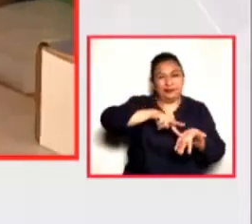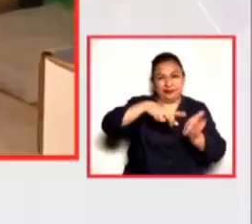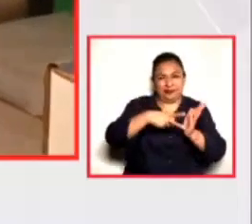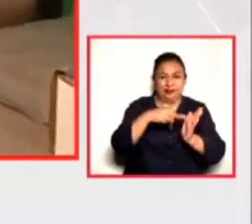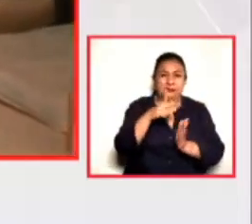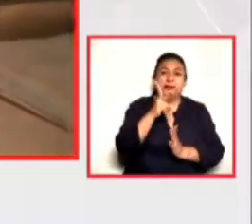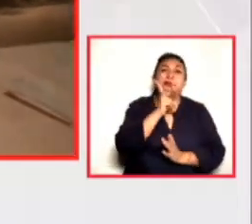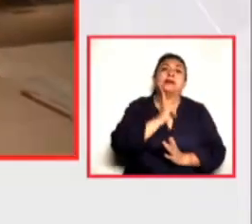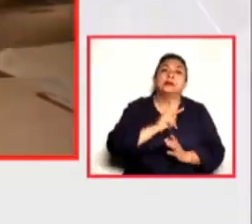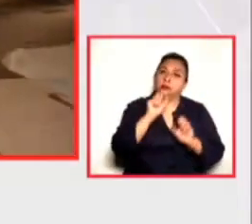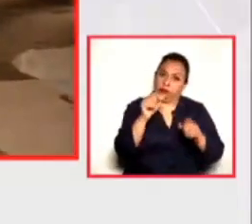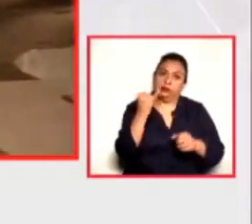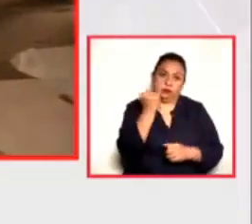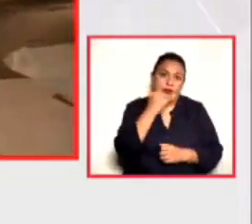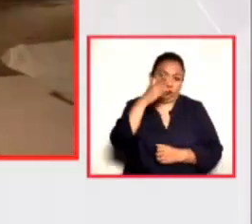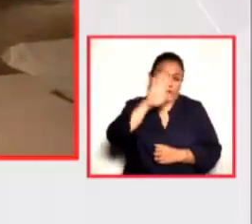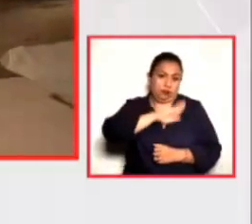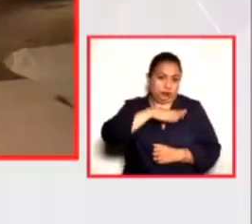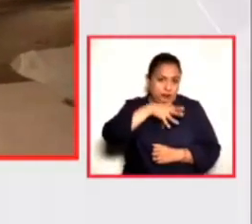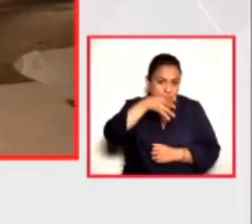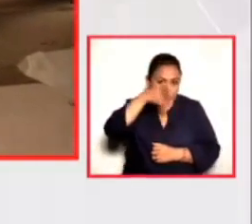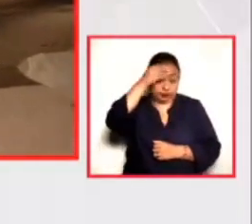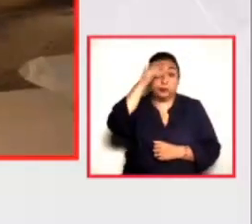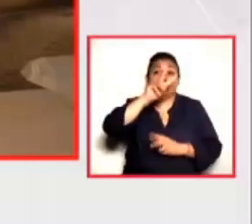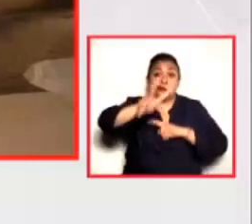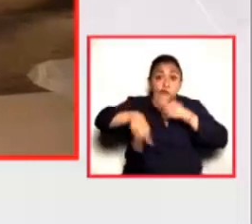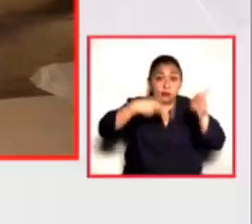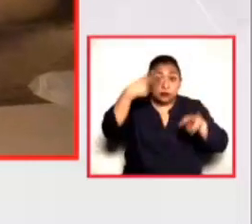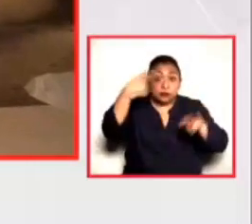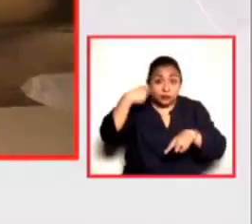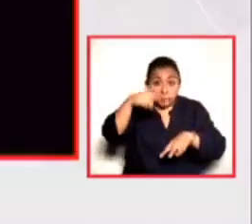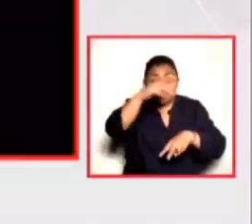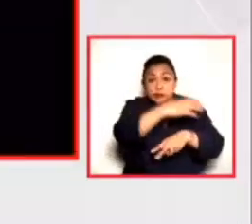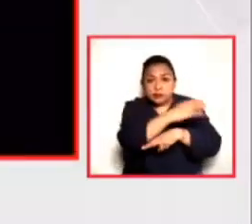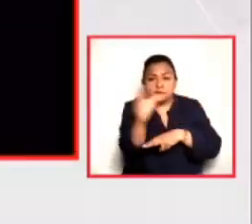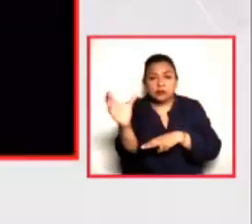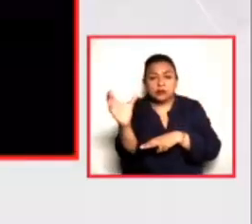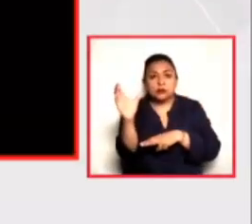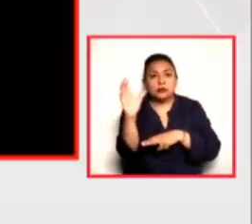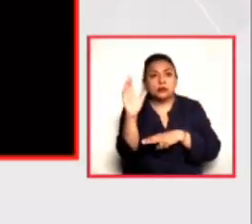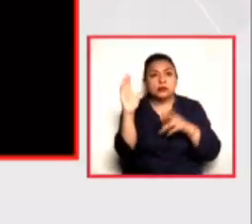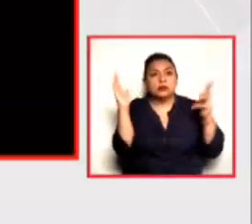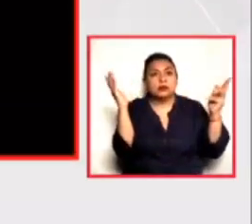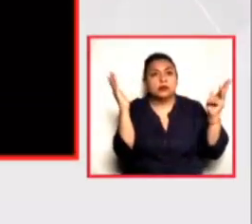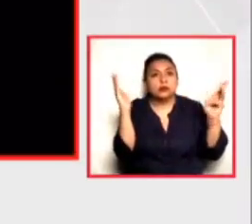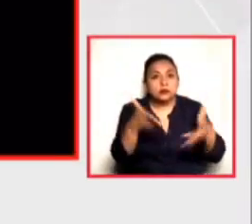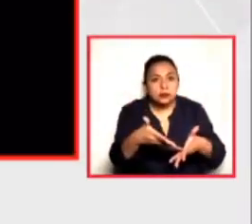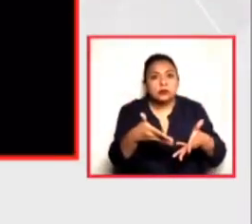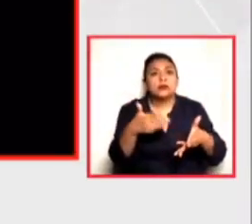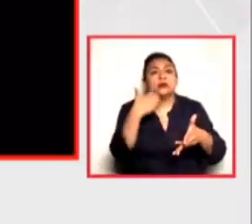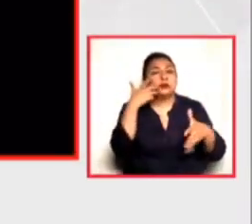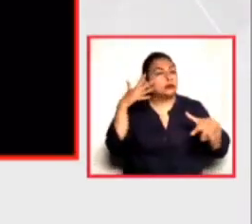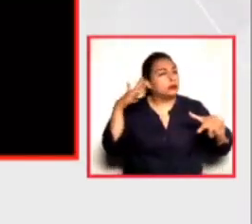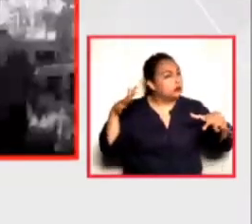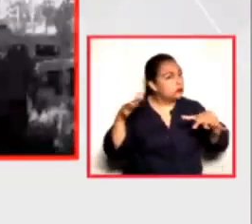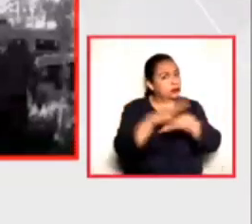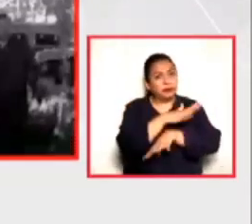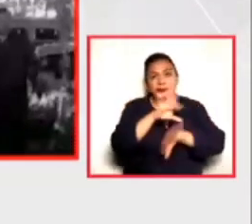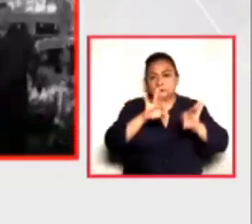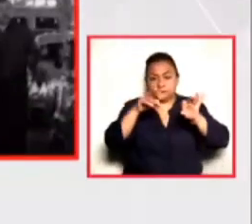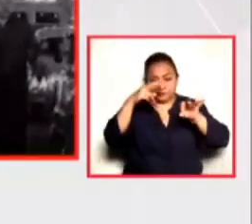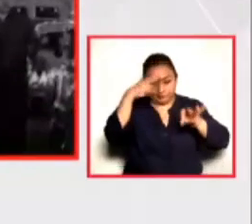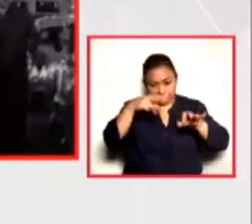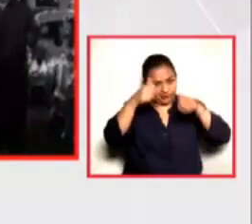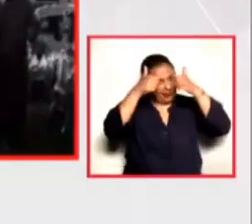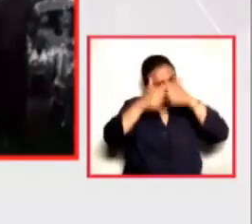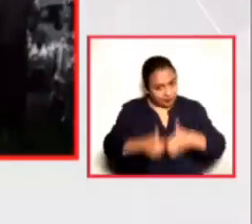español. Sin embargo, los viajes que hizo al campo terminaron por convencerlo de cambiar de profesión y quedarse en nuestro país. Son